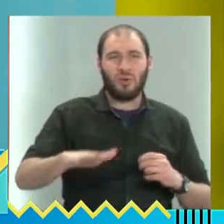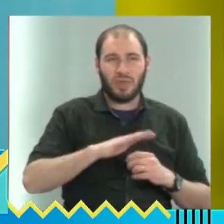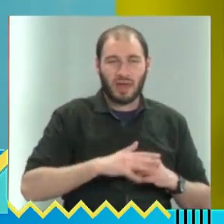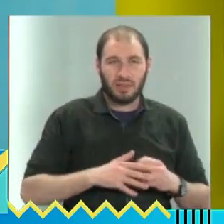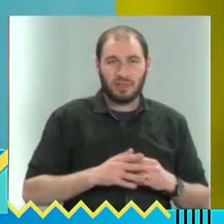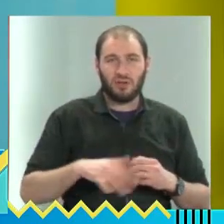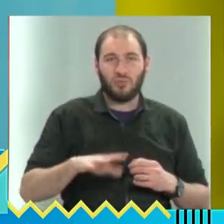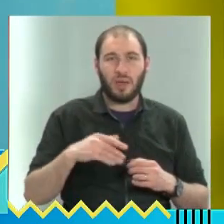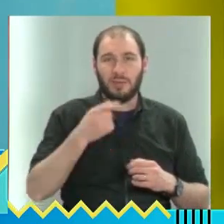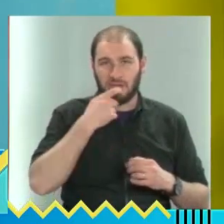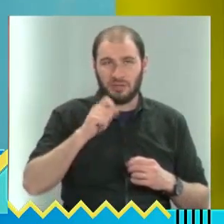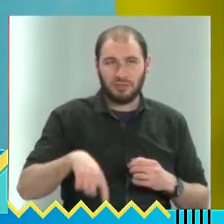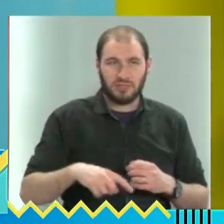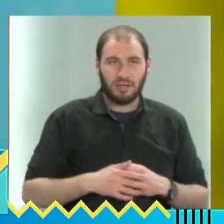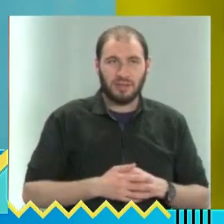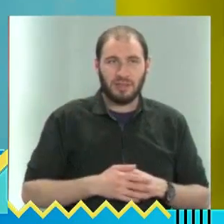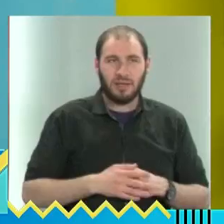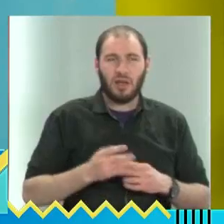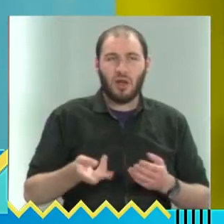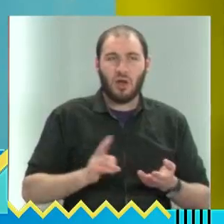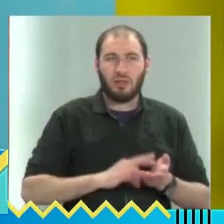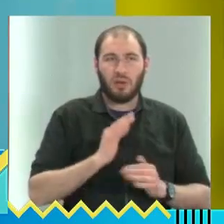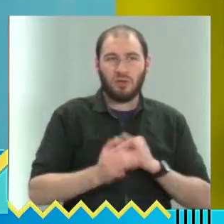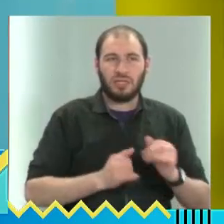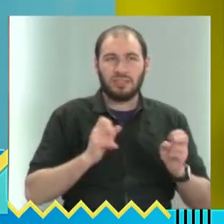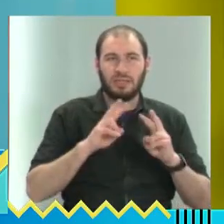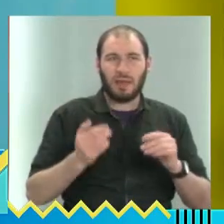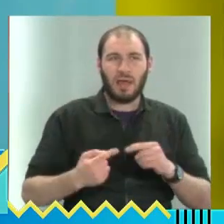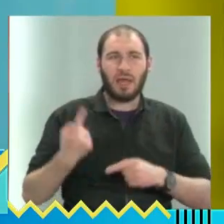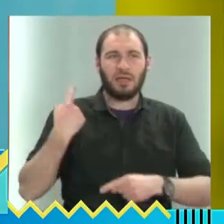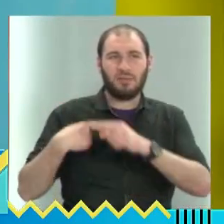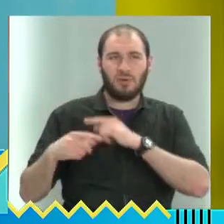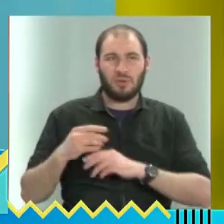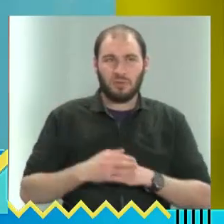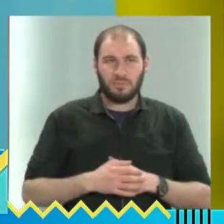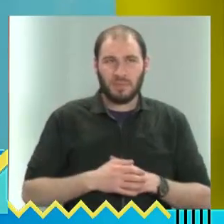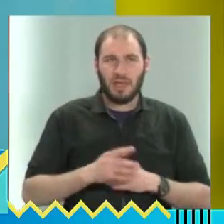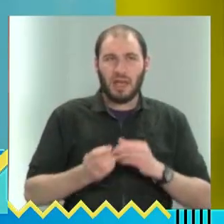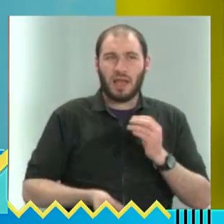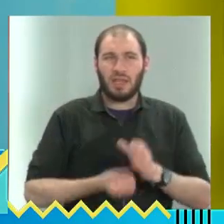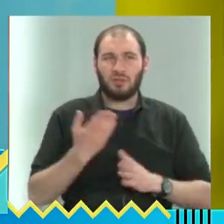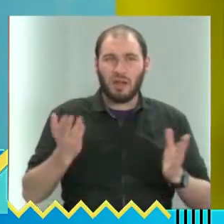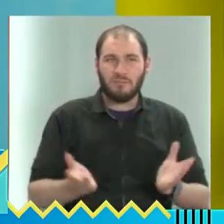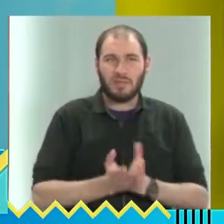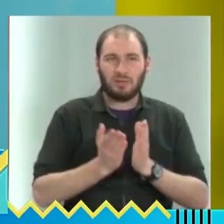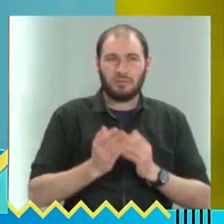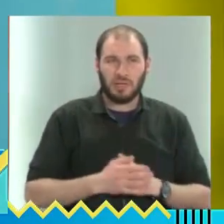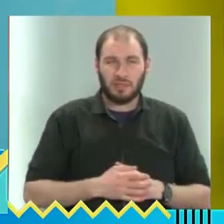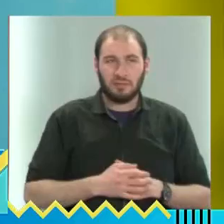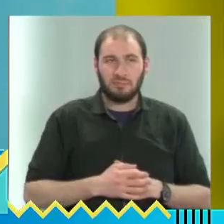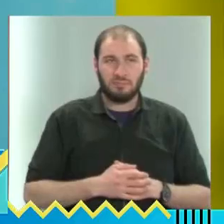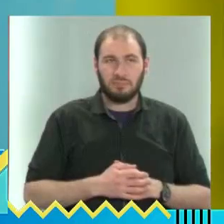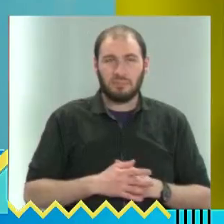el urbanismo en la provincia de Mendoza. Y quiero retomar un poco el tema de lo histórico, ¿sí? Recordar la creación de una facultad